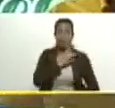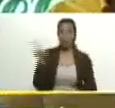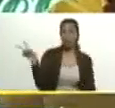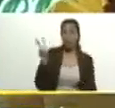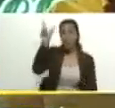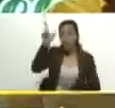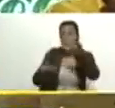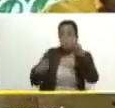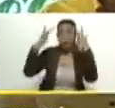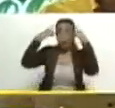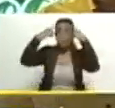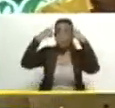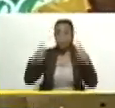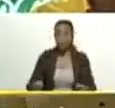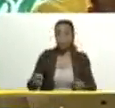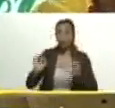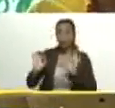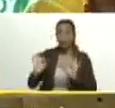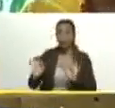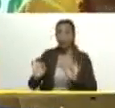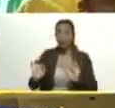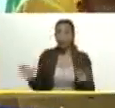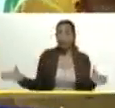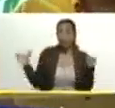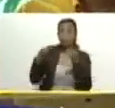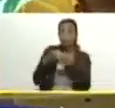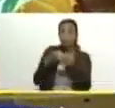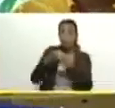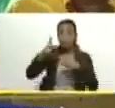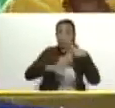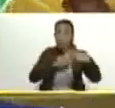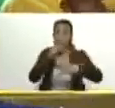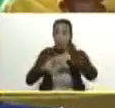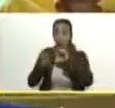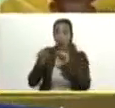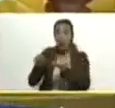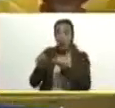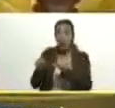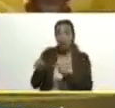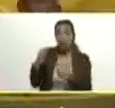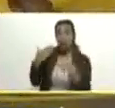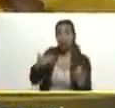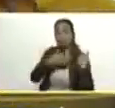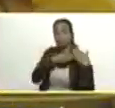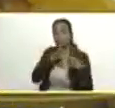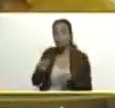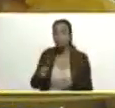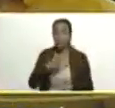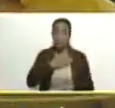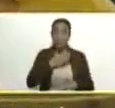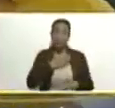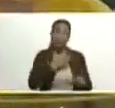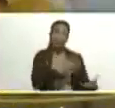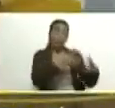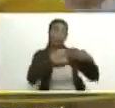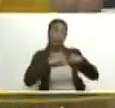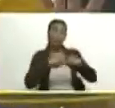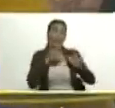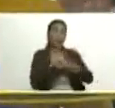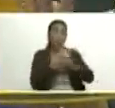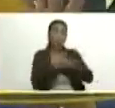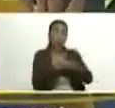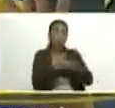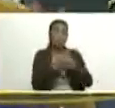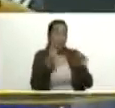trabajadoras. Hay que vincularlo con la fuerza organizada de los productores, sí, directamente. Nuestra gran articulación va desde el